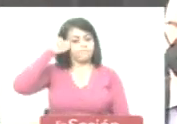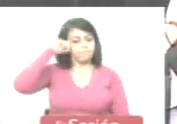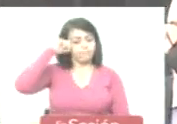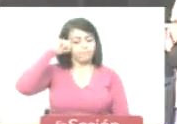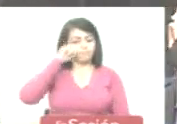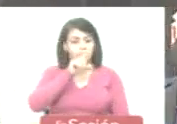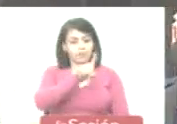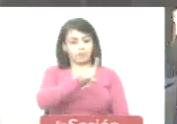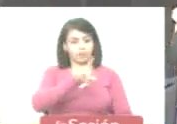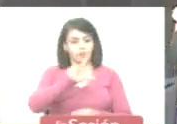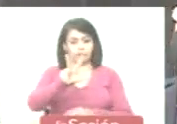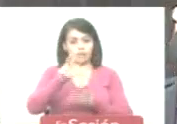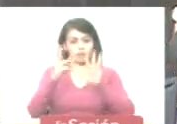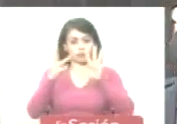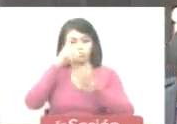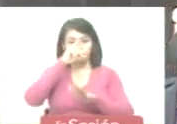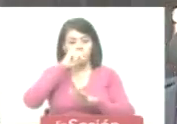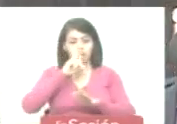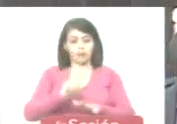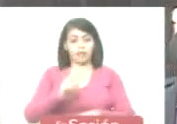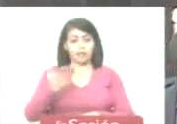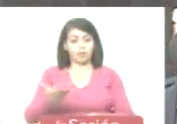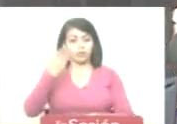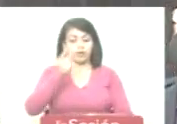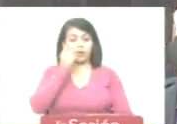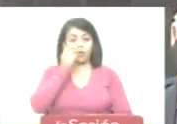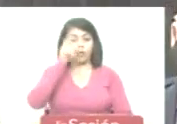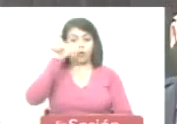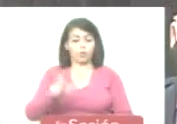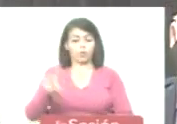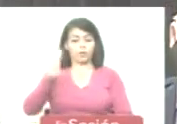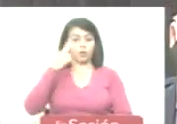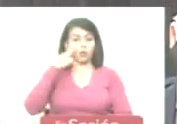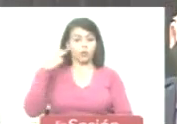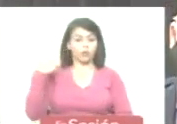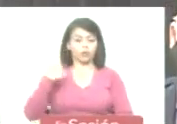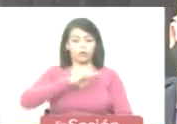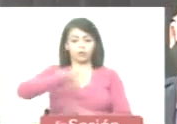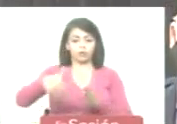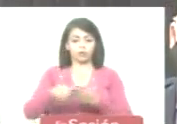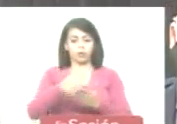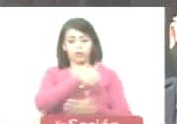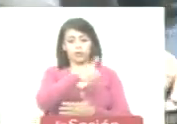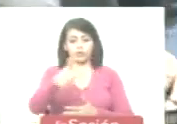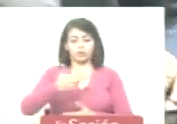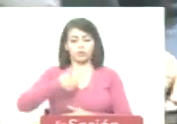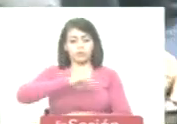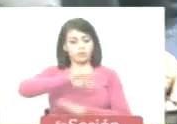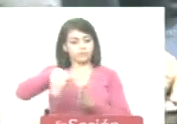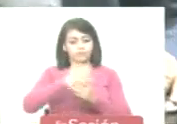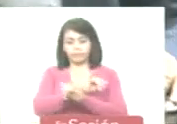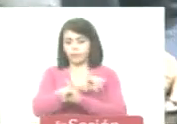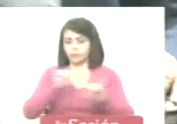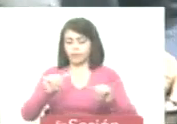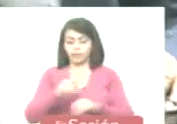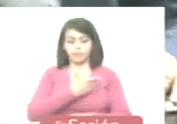esos 138 años de este ilustre venezolano, orgullo de todos y cada uno de nosotros. Es todo, ciudadano